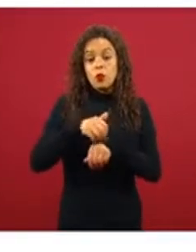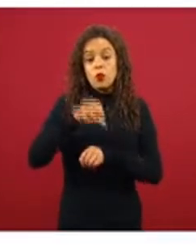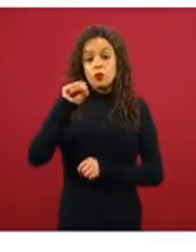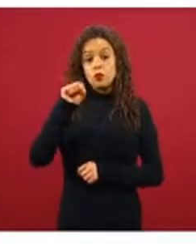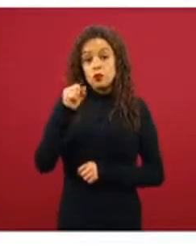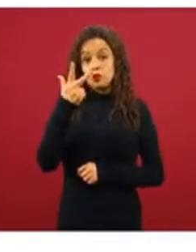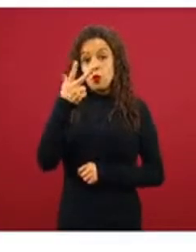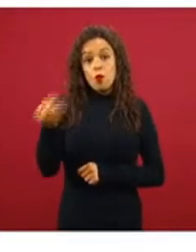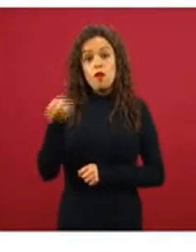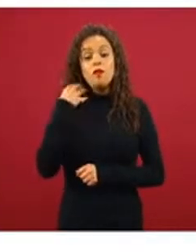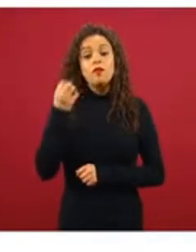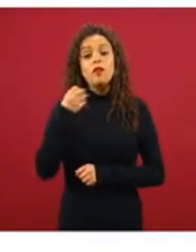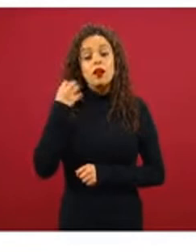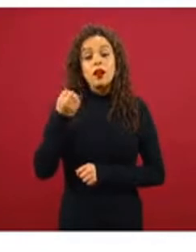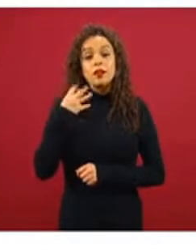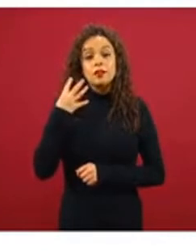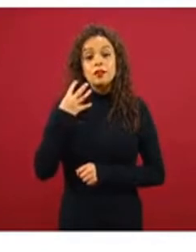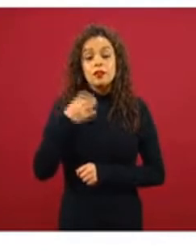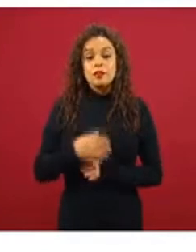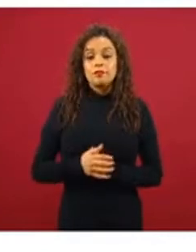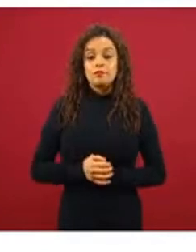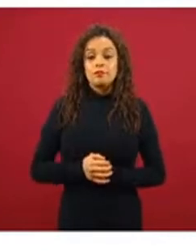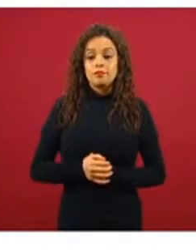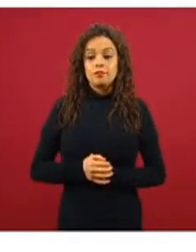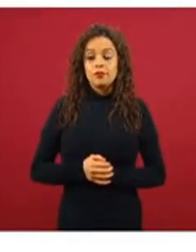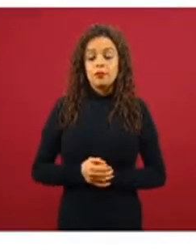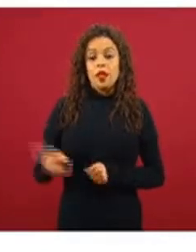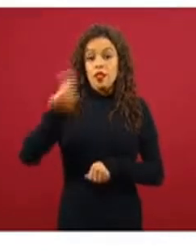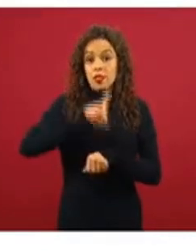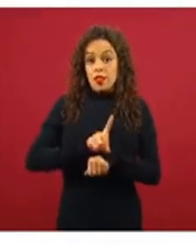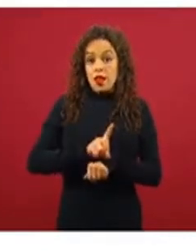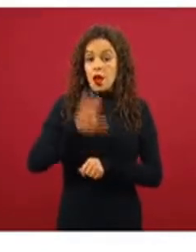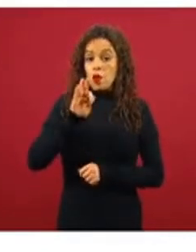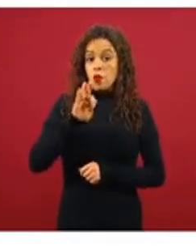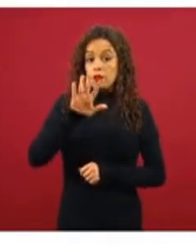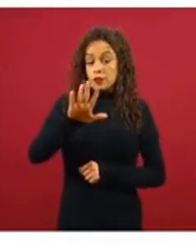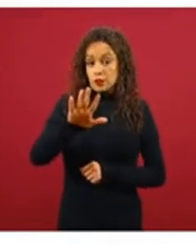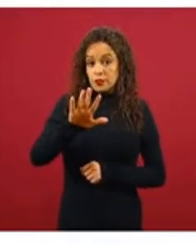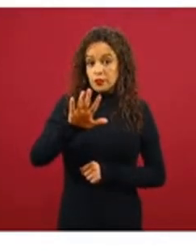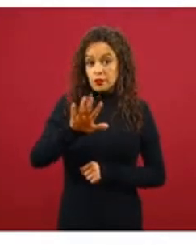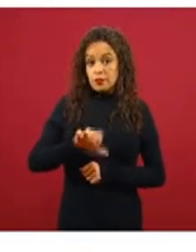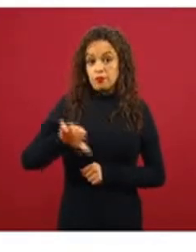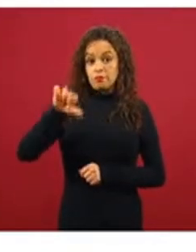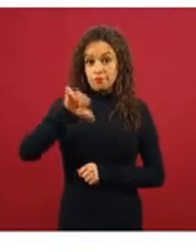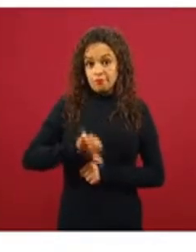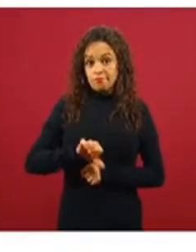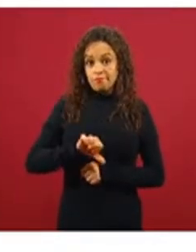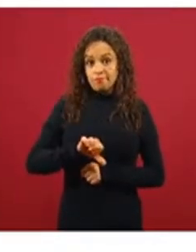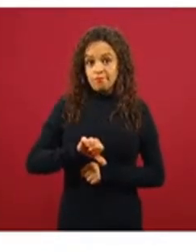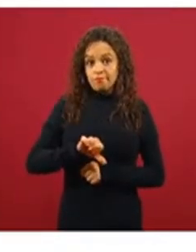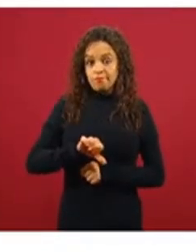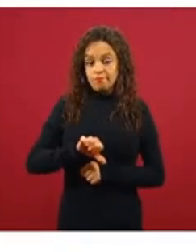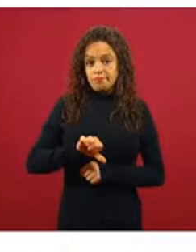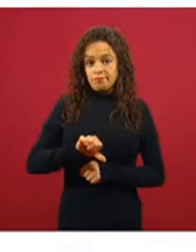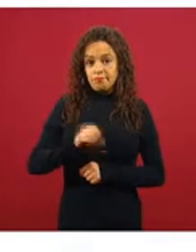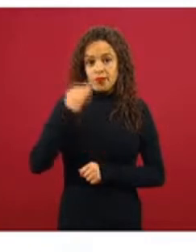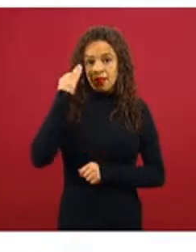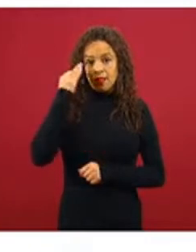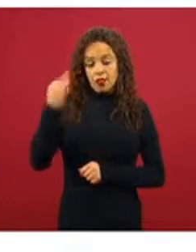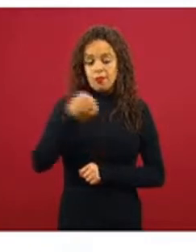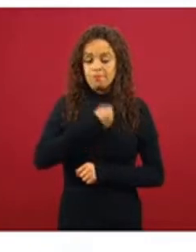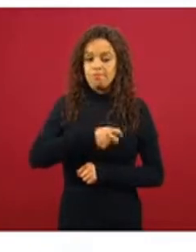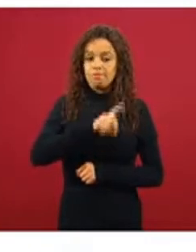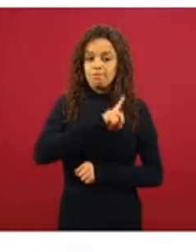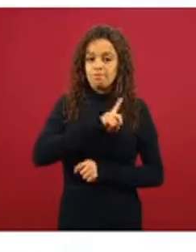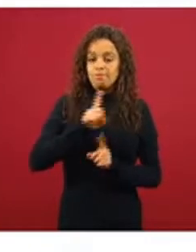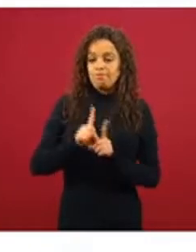Estamos cumpliendo ya el día número 45 de esta Jornada Nacional de Sana Distancia, recordando siempre